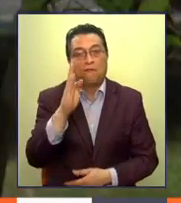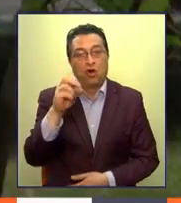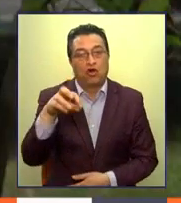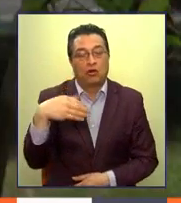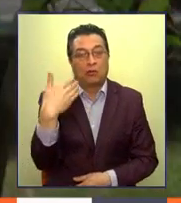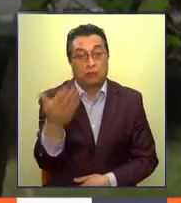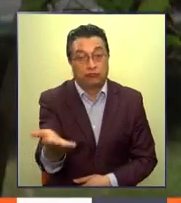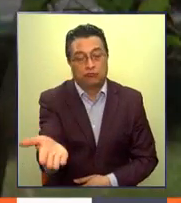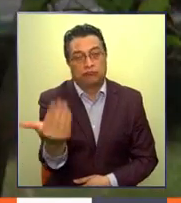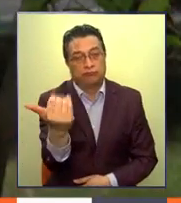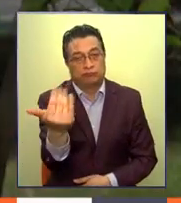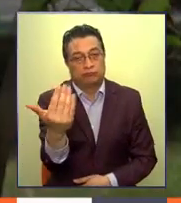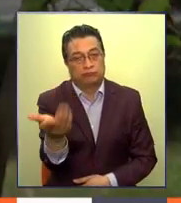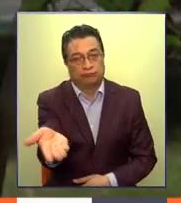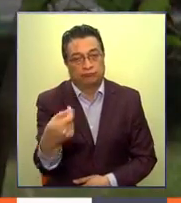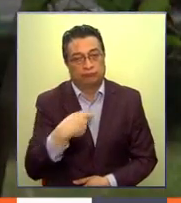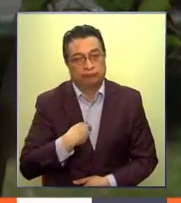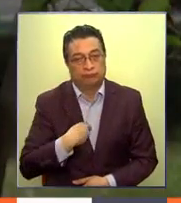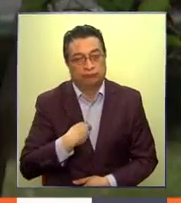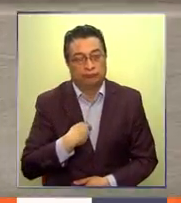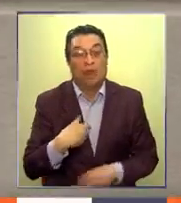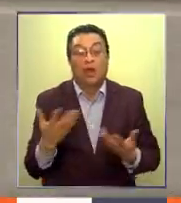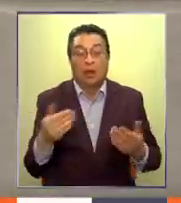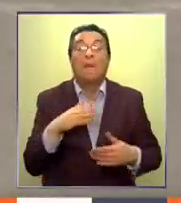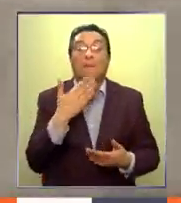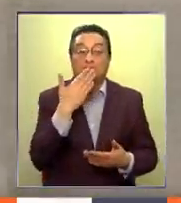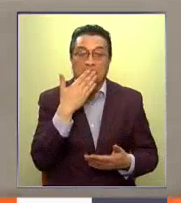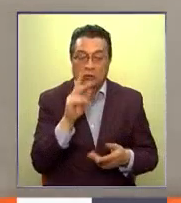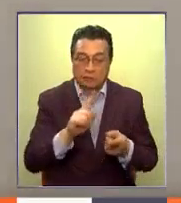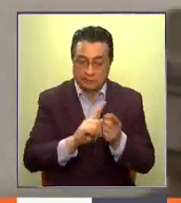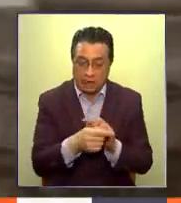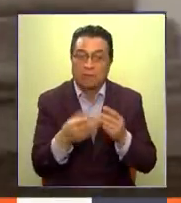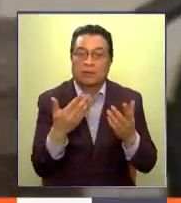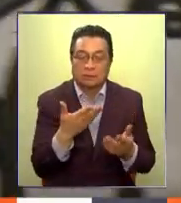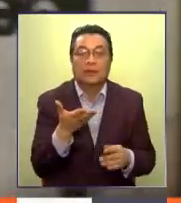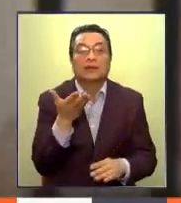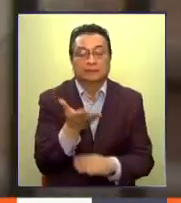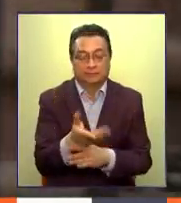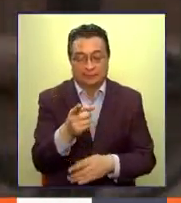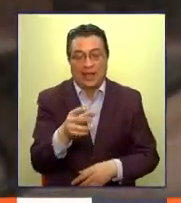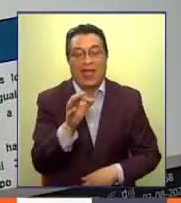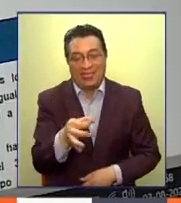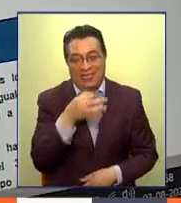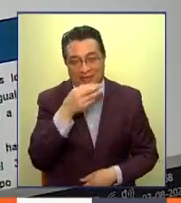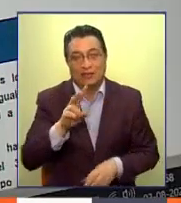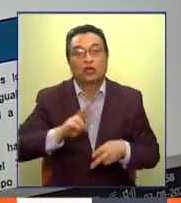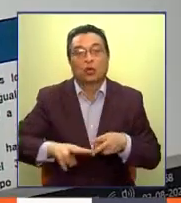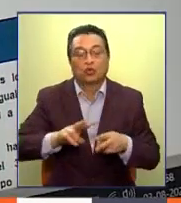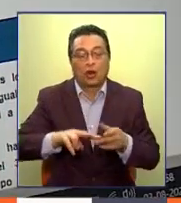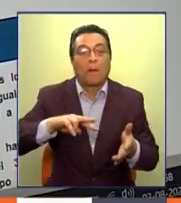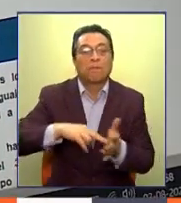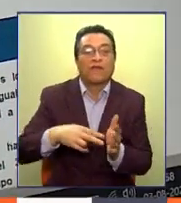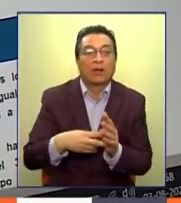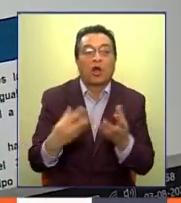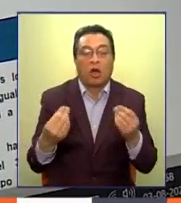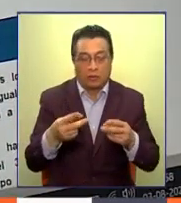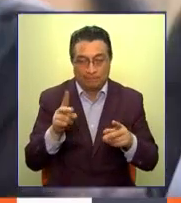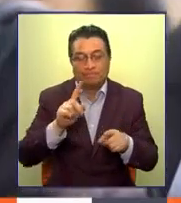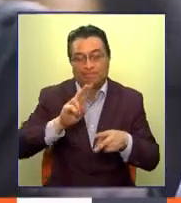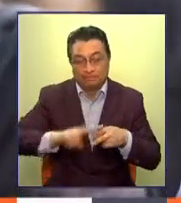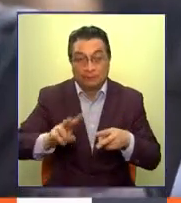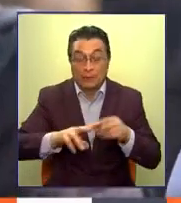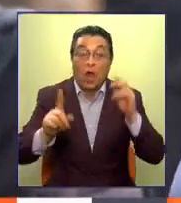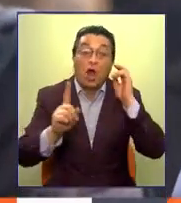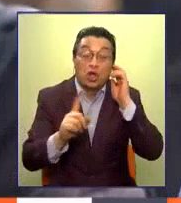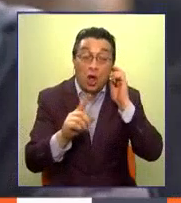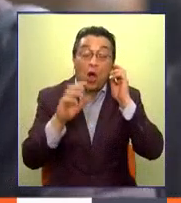que lo mejore, lo cambie. Así anunciaba el gobierno la solución al problema, una corrección que de no hacerse